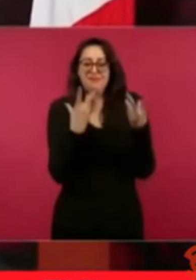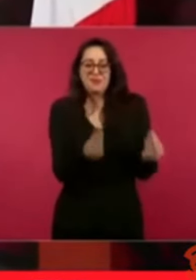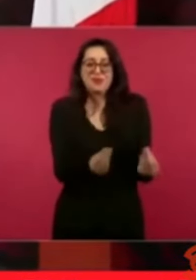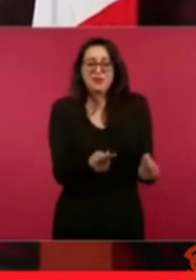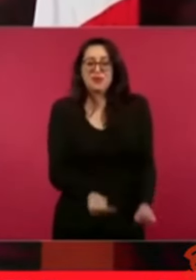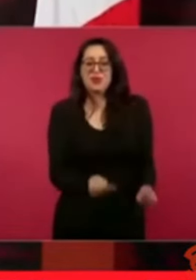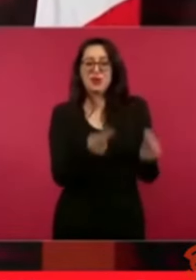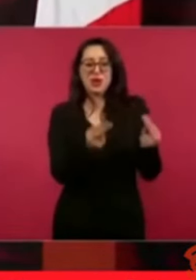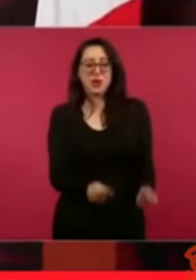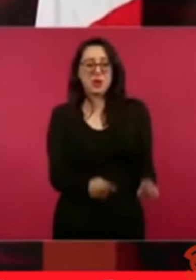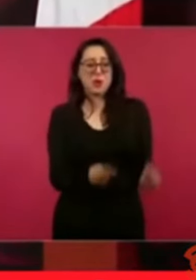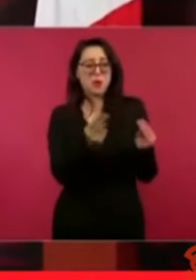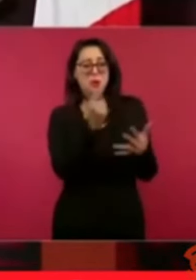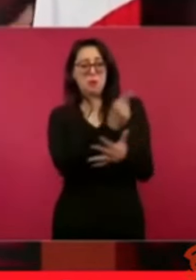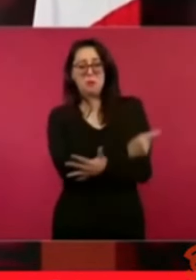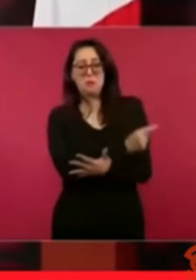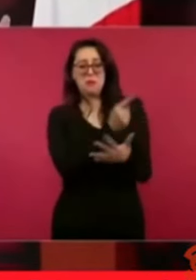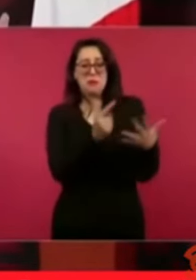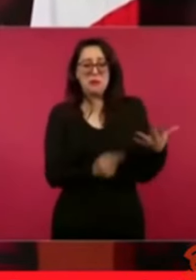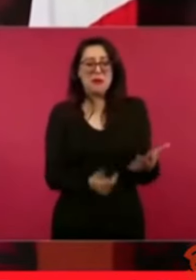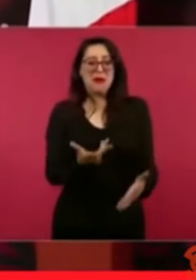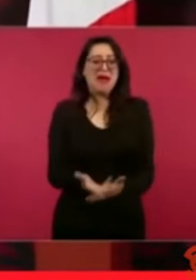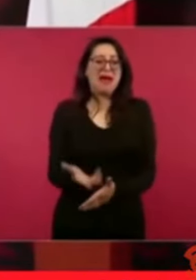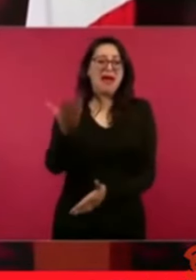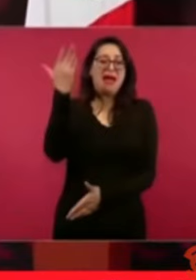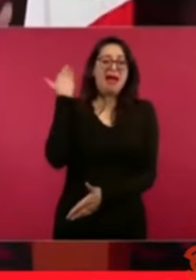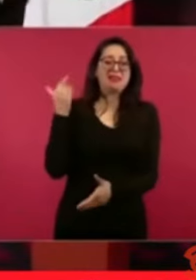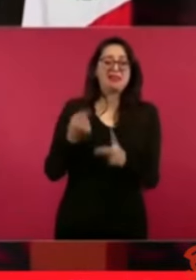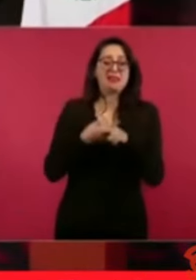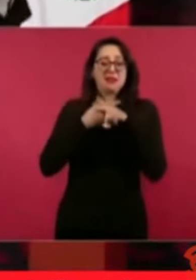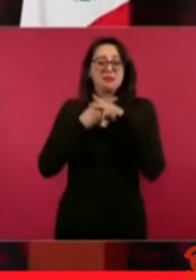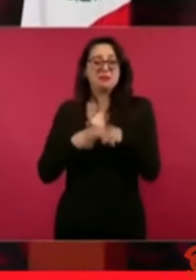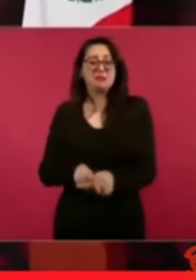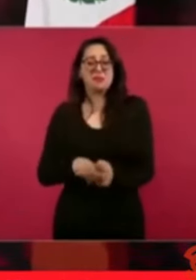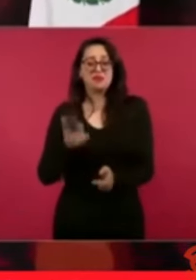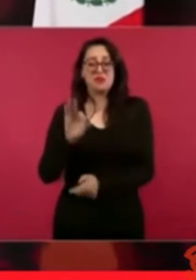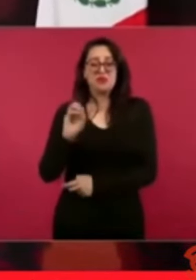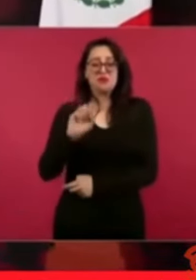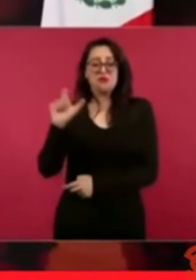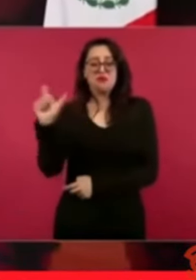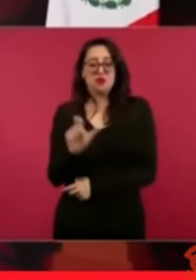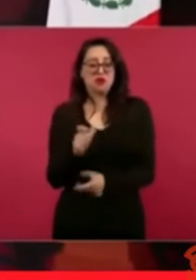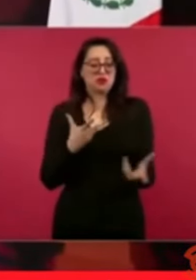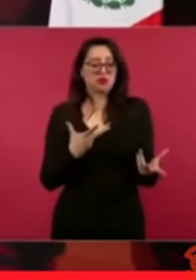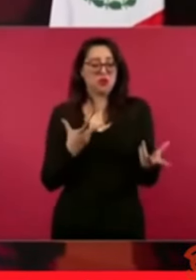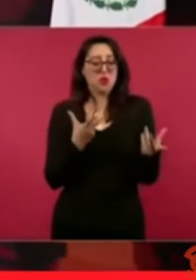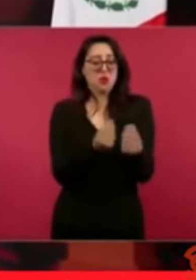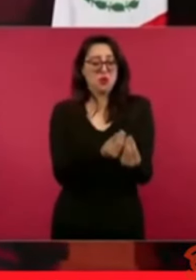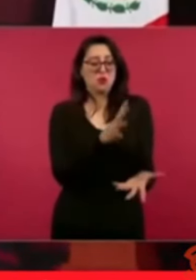Desde que Vicente Fox les entregó el Excelsior,